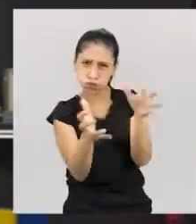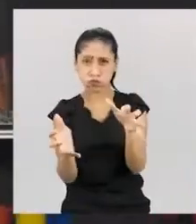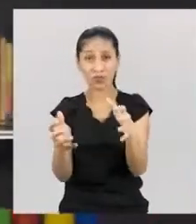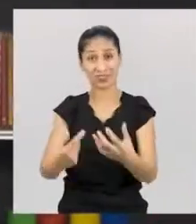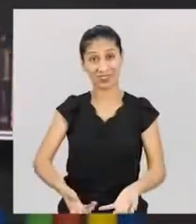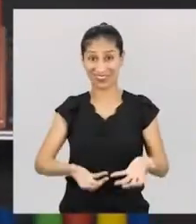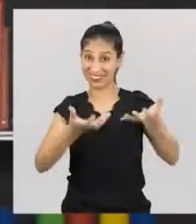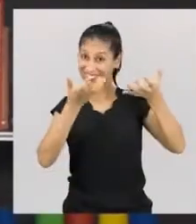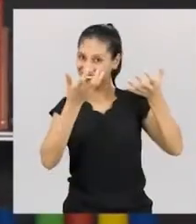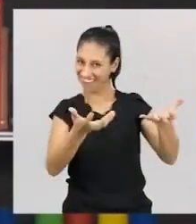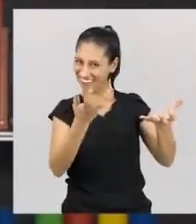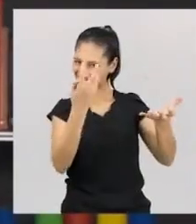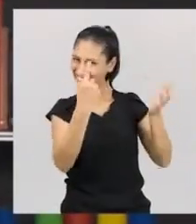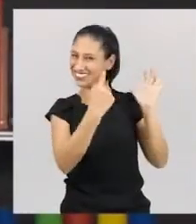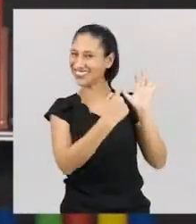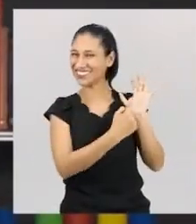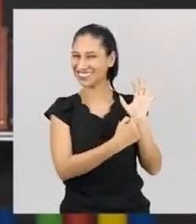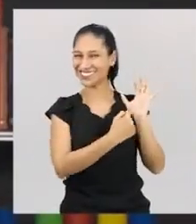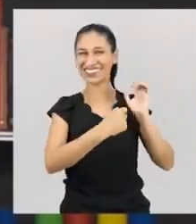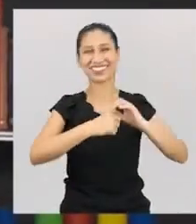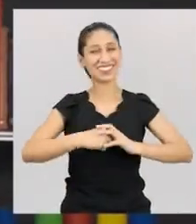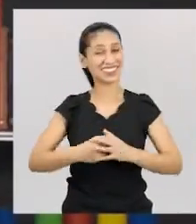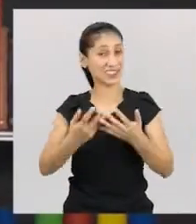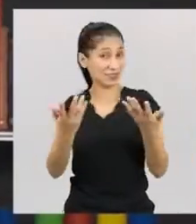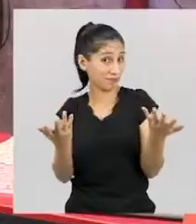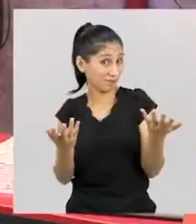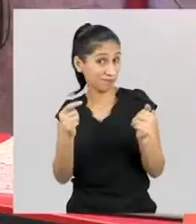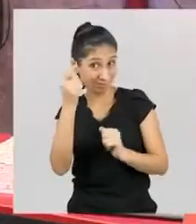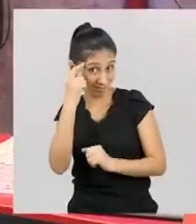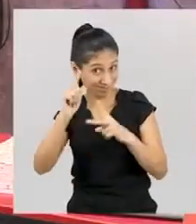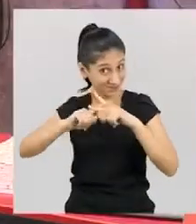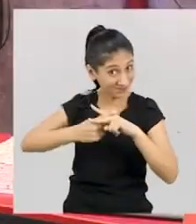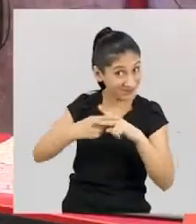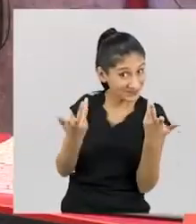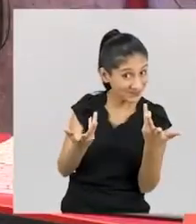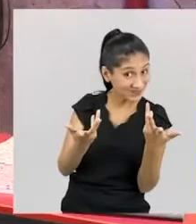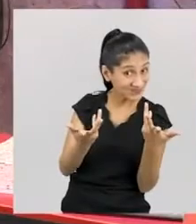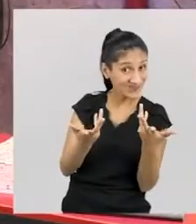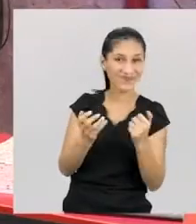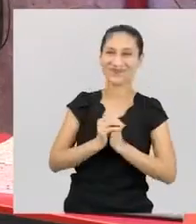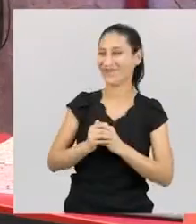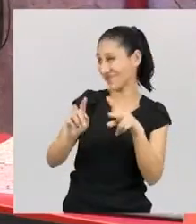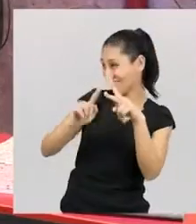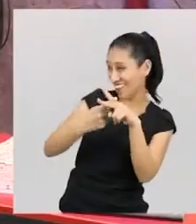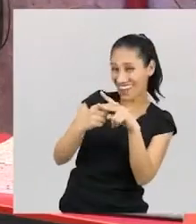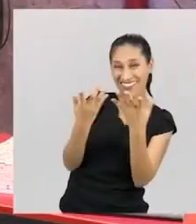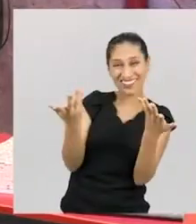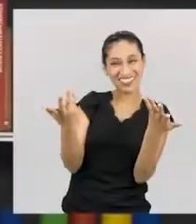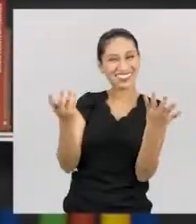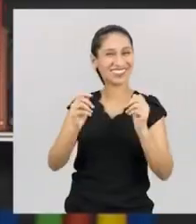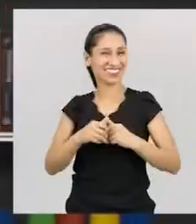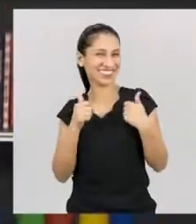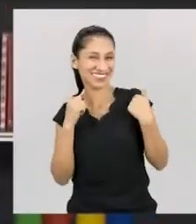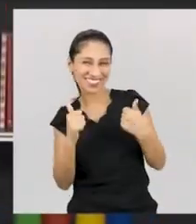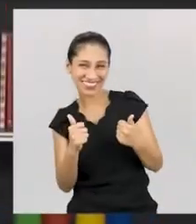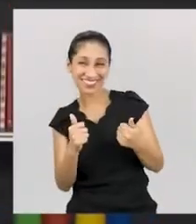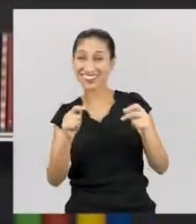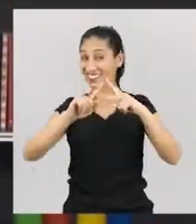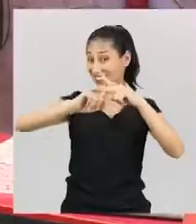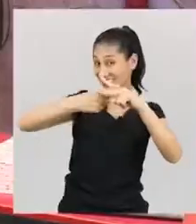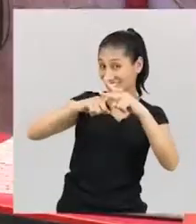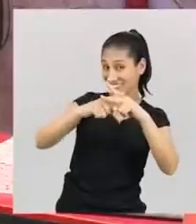ejemplo, y la gravedad. ¿Te parece si arrancamos? ¡Arranquemos!